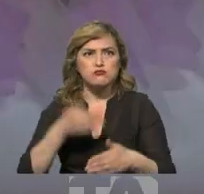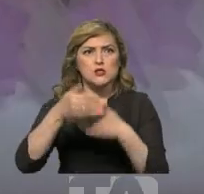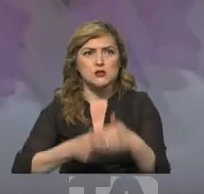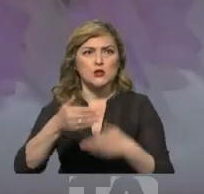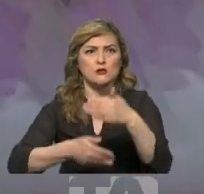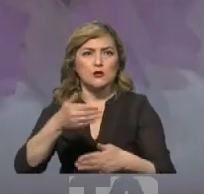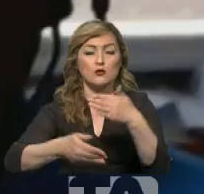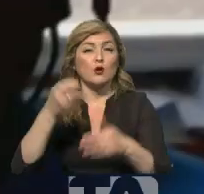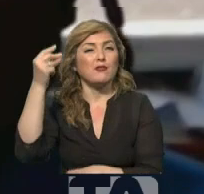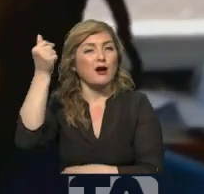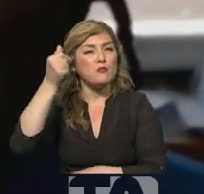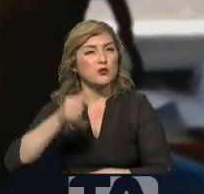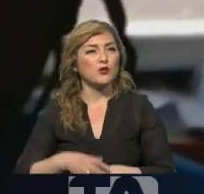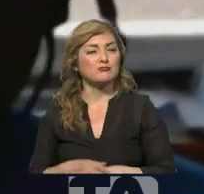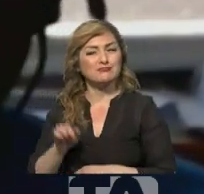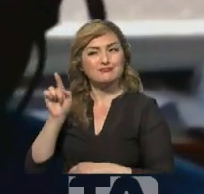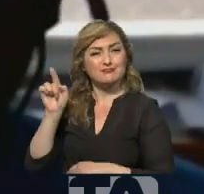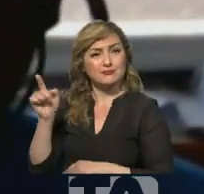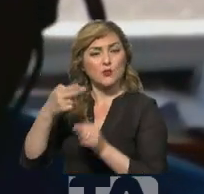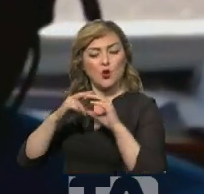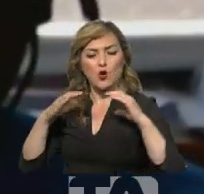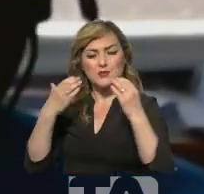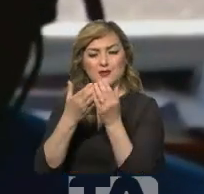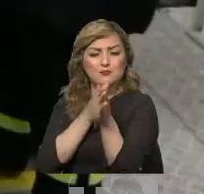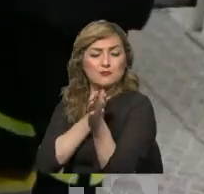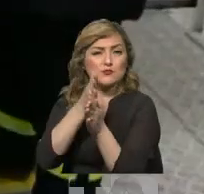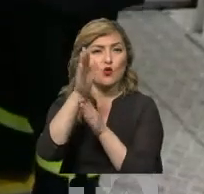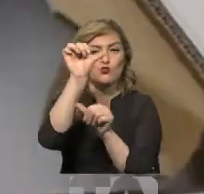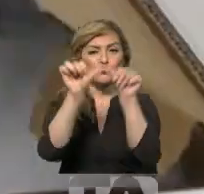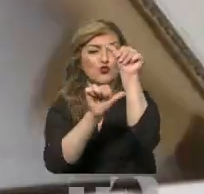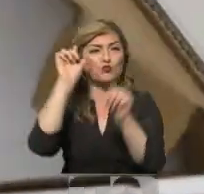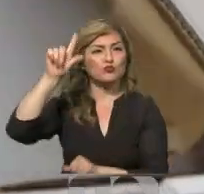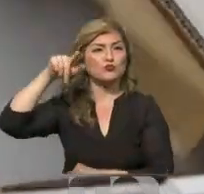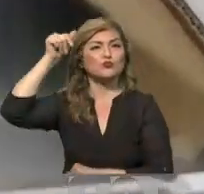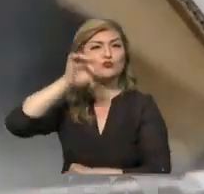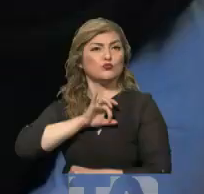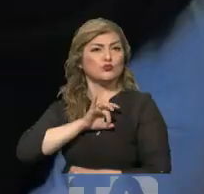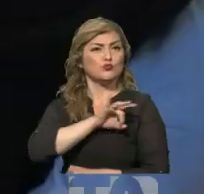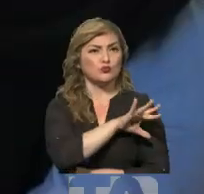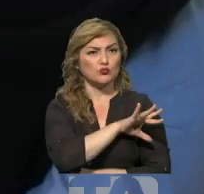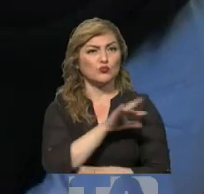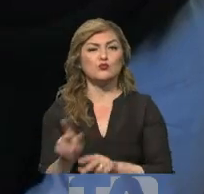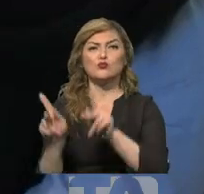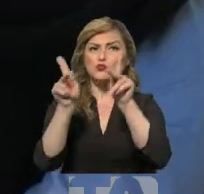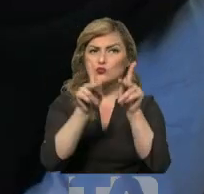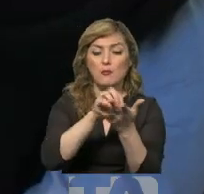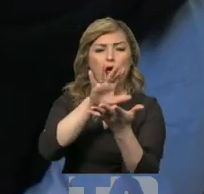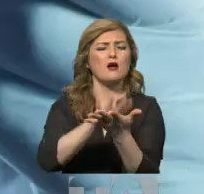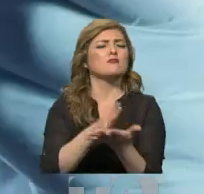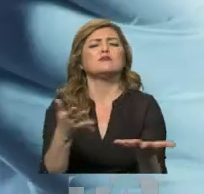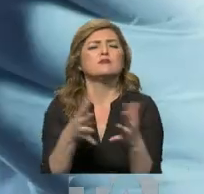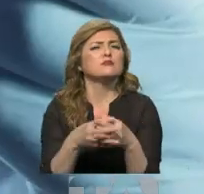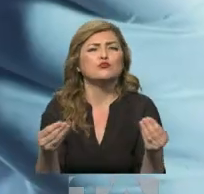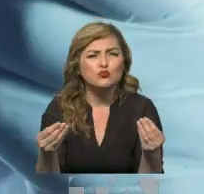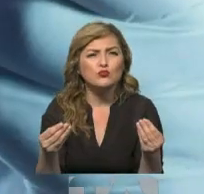pasos agigantados. Jaime Cerda es parte del comité de especialistas que asesora al gobierno de Chile en la implementación del plan. Cree que la clave ha sido